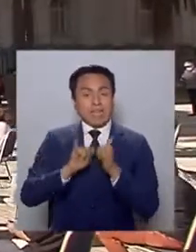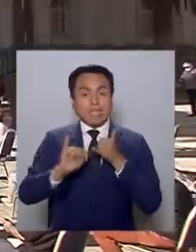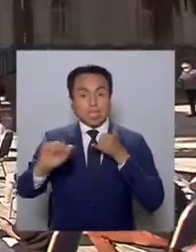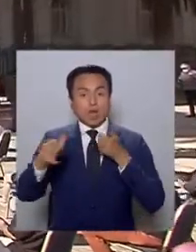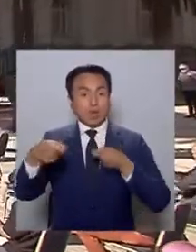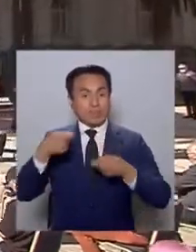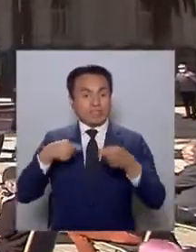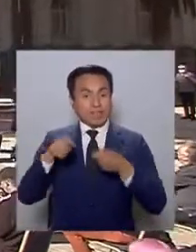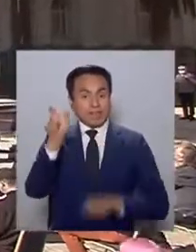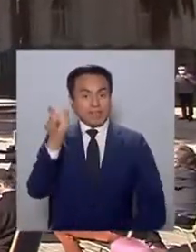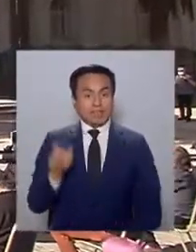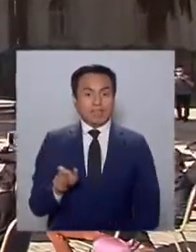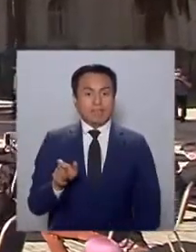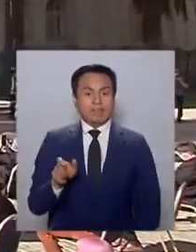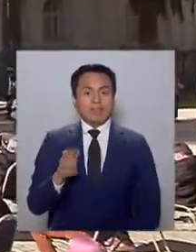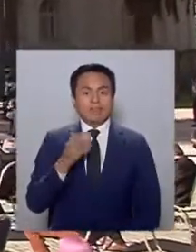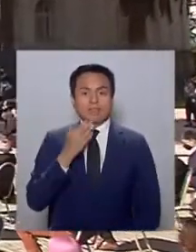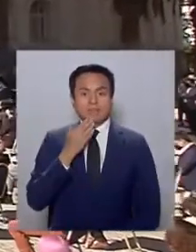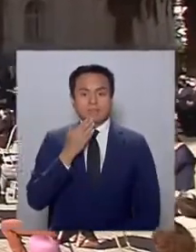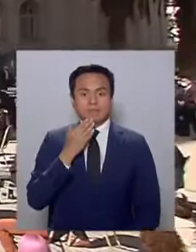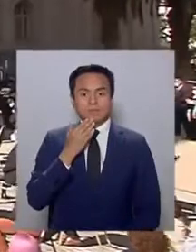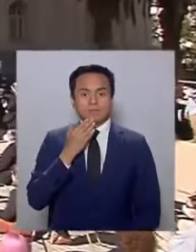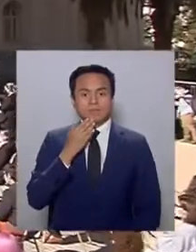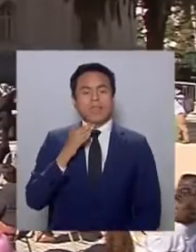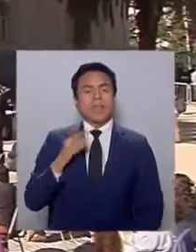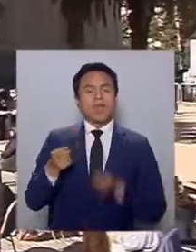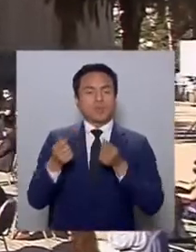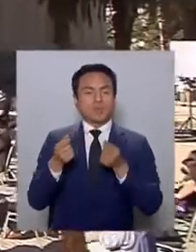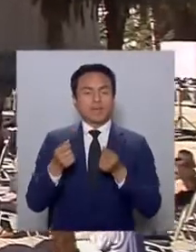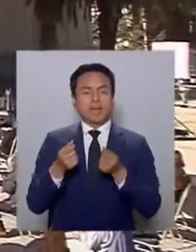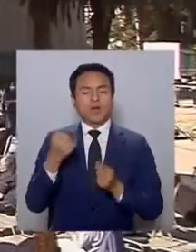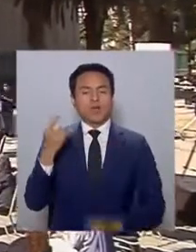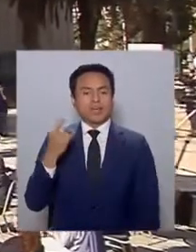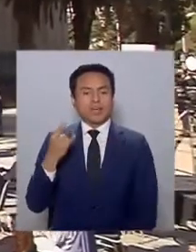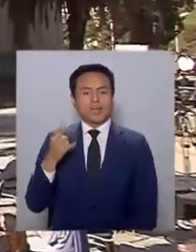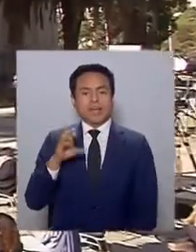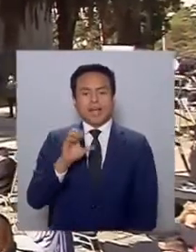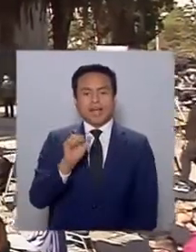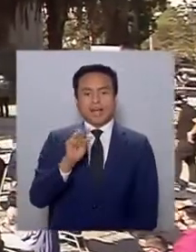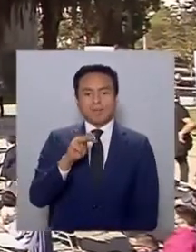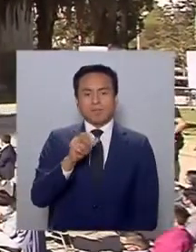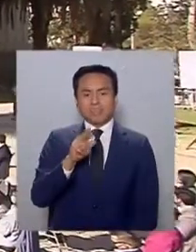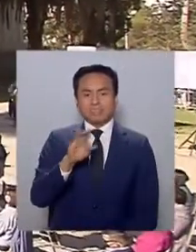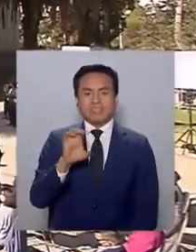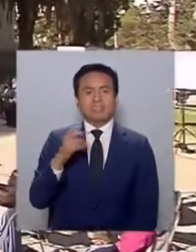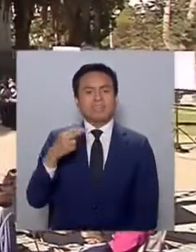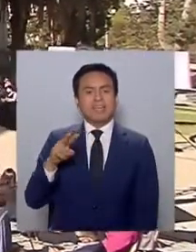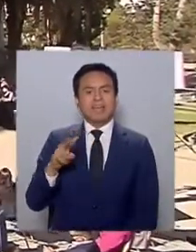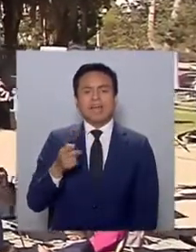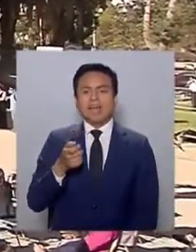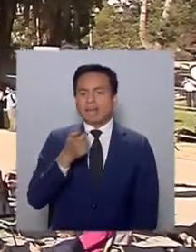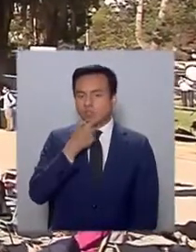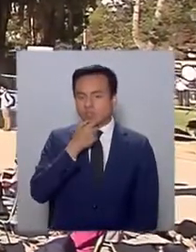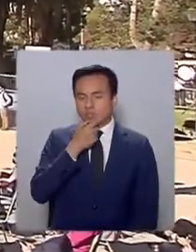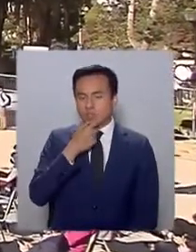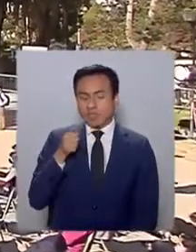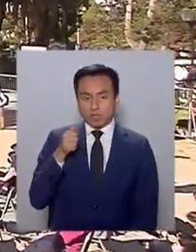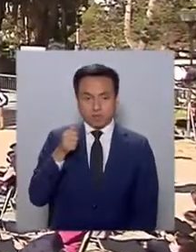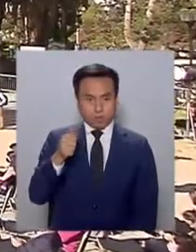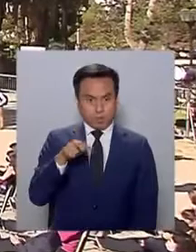ingeniero comercial y MPhil en economía de la Universidad de Cambridge, Reino Unido. Además fue director